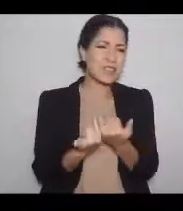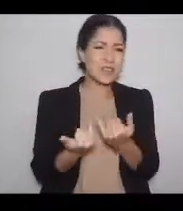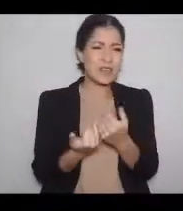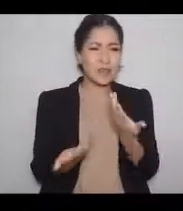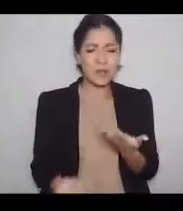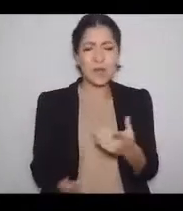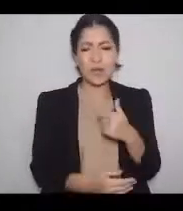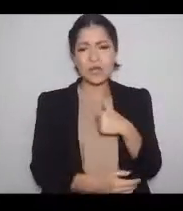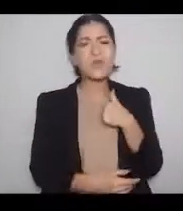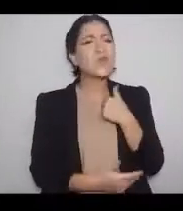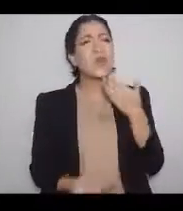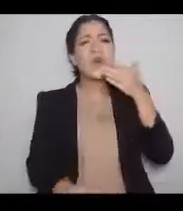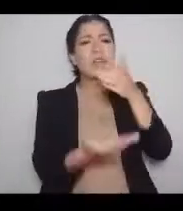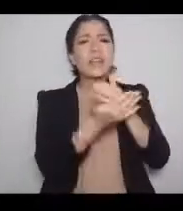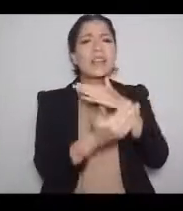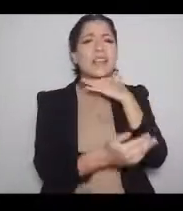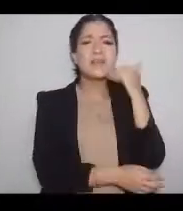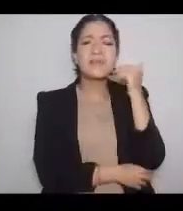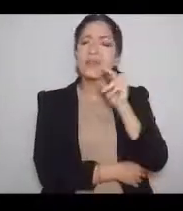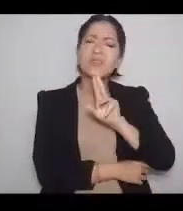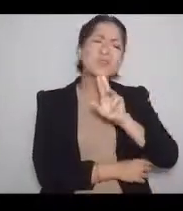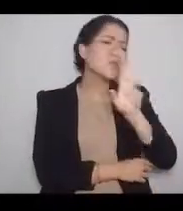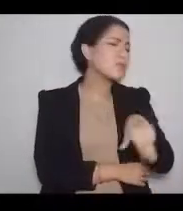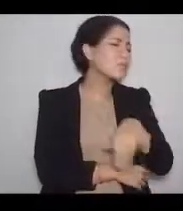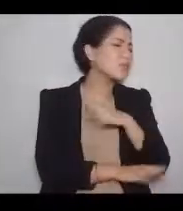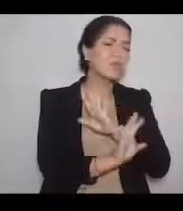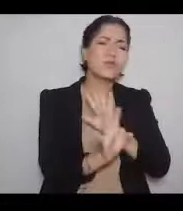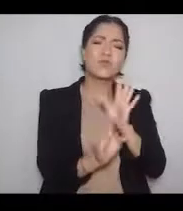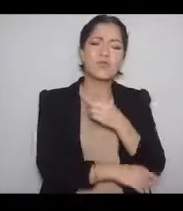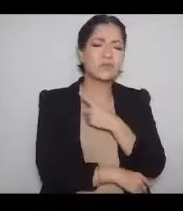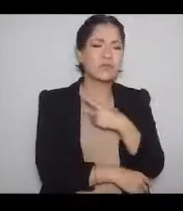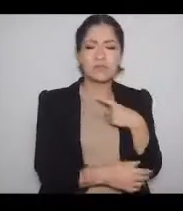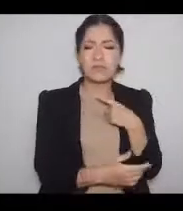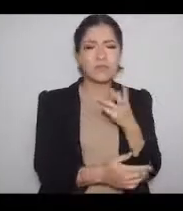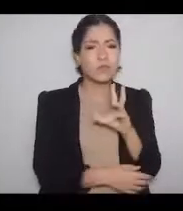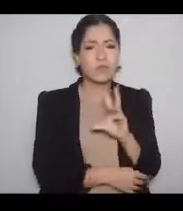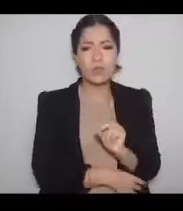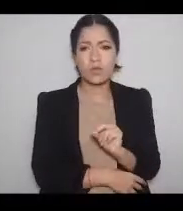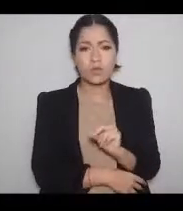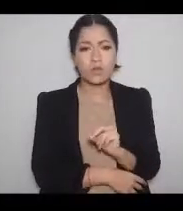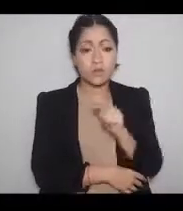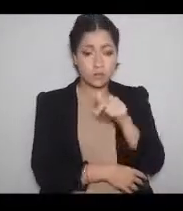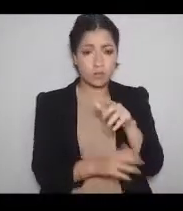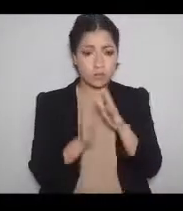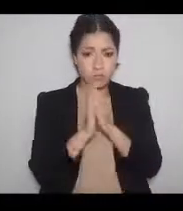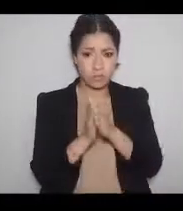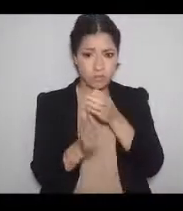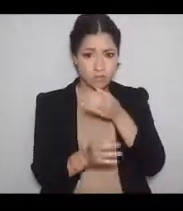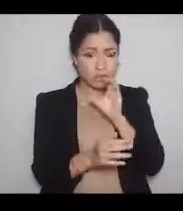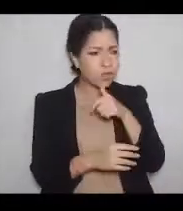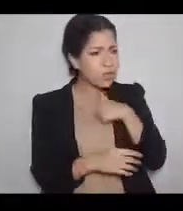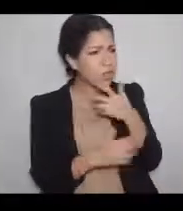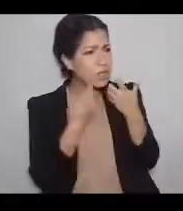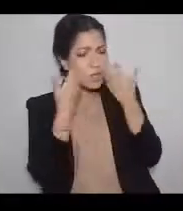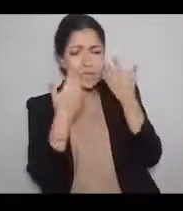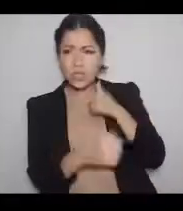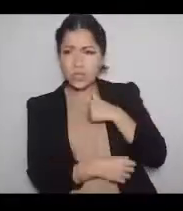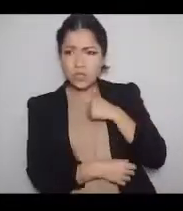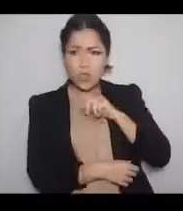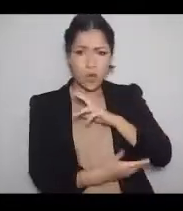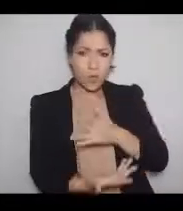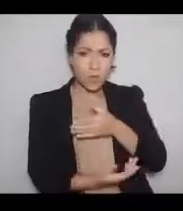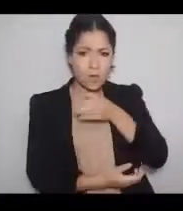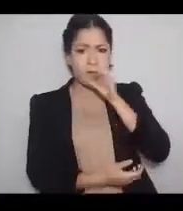envenenar? ¿Quieres apresurar el fin? Es agua calma, Jeff. Debe bajo la cama. Oye, mi satélite, mi